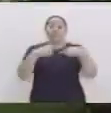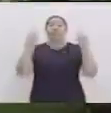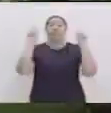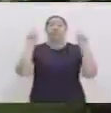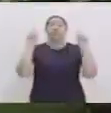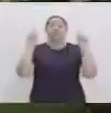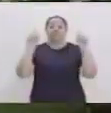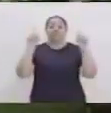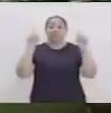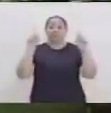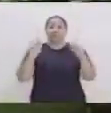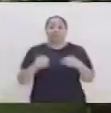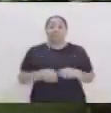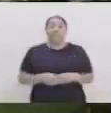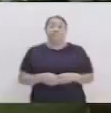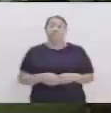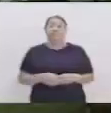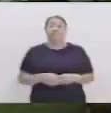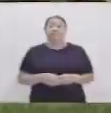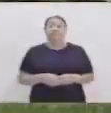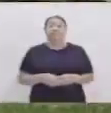anunciar,